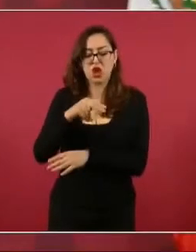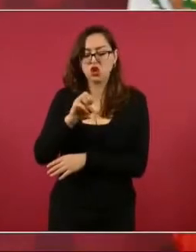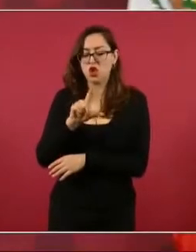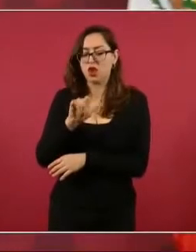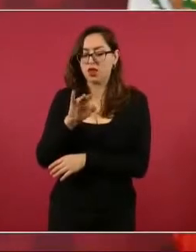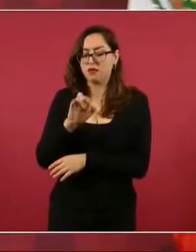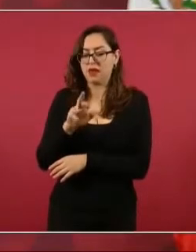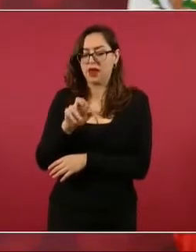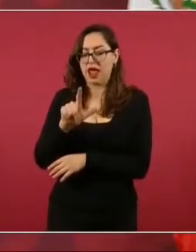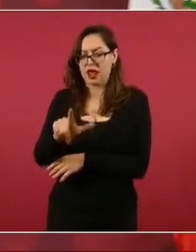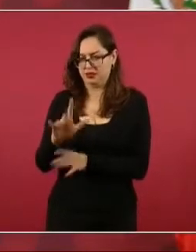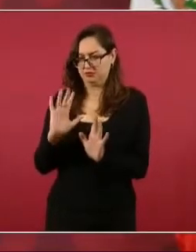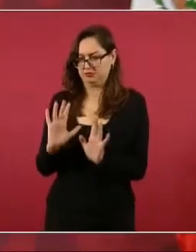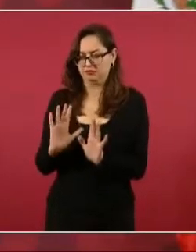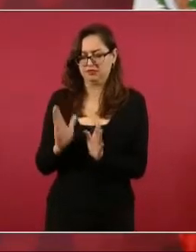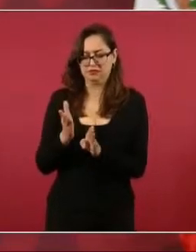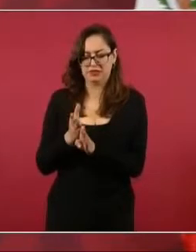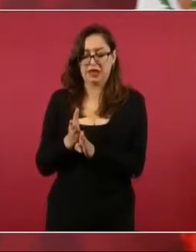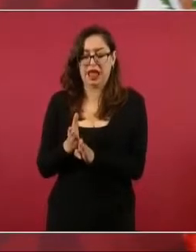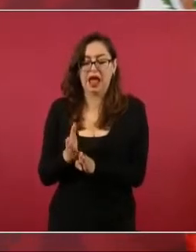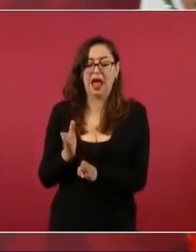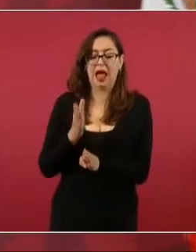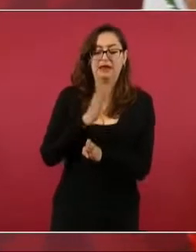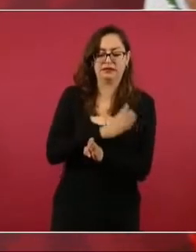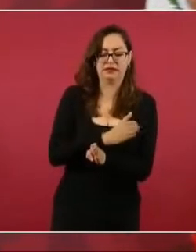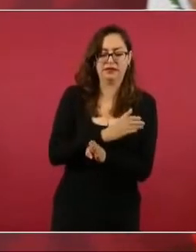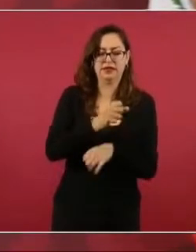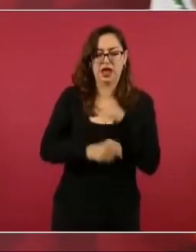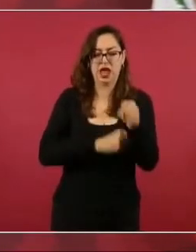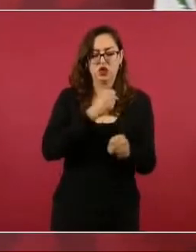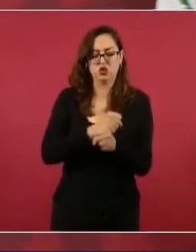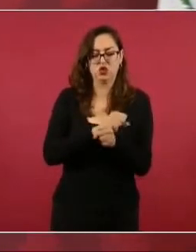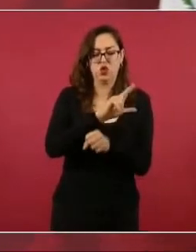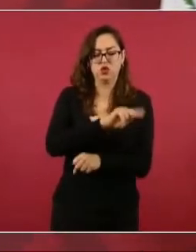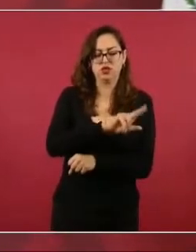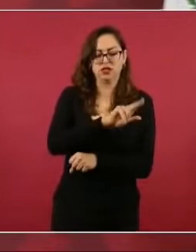multimillonarios había en el 88? No solo en México, en el mundo.